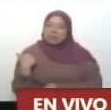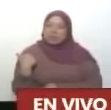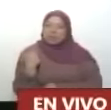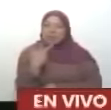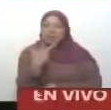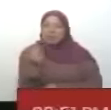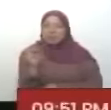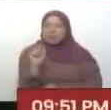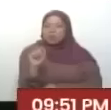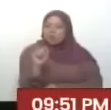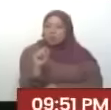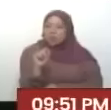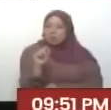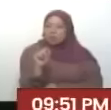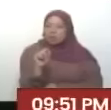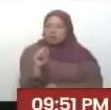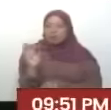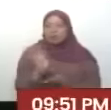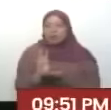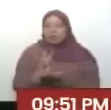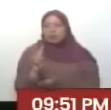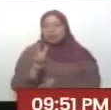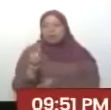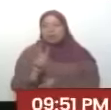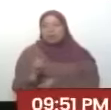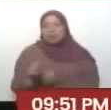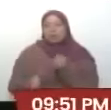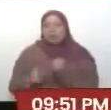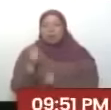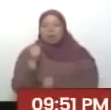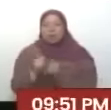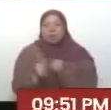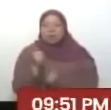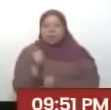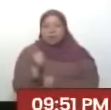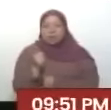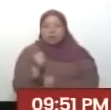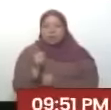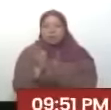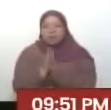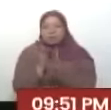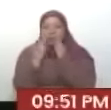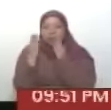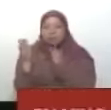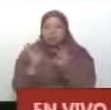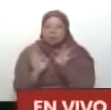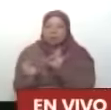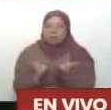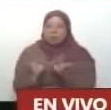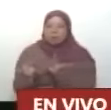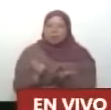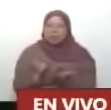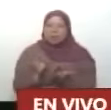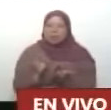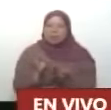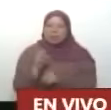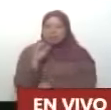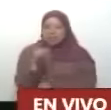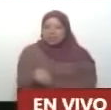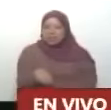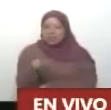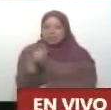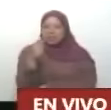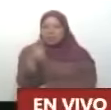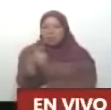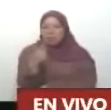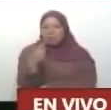30 segundos, en un minuto, ustedes le canten a la gente sus composiciones. ¿Ah, Robetza? ¿Estás preparada? ¿A capela? ¿A la